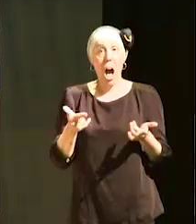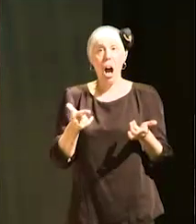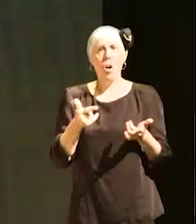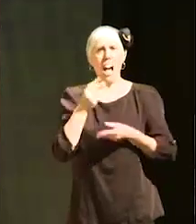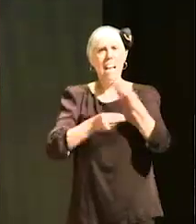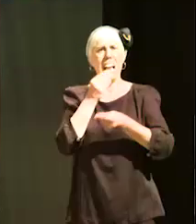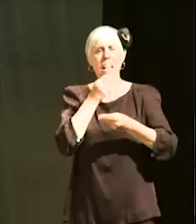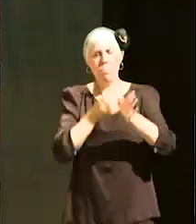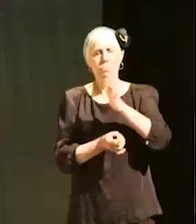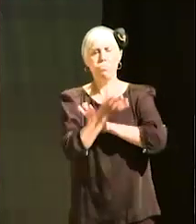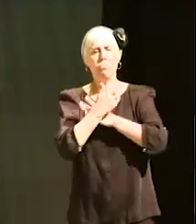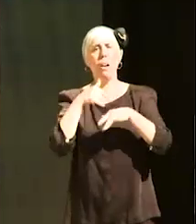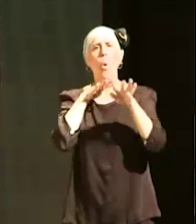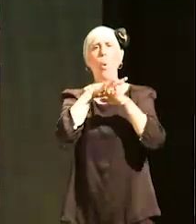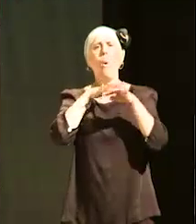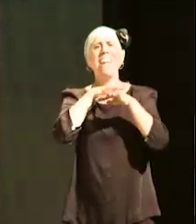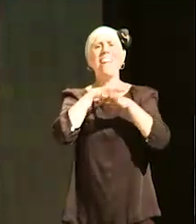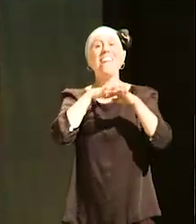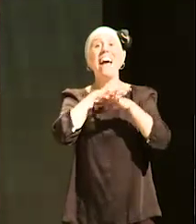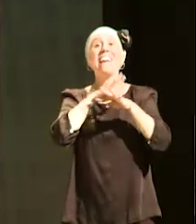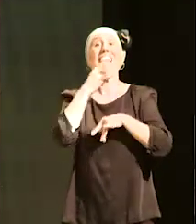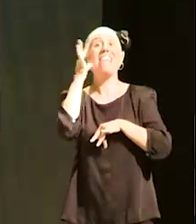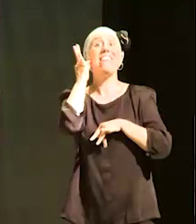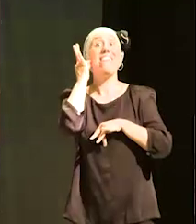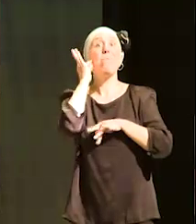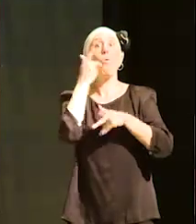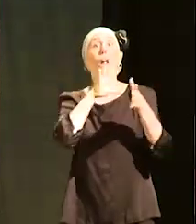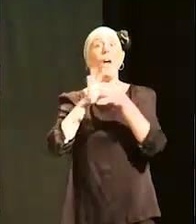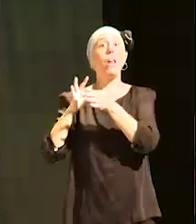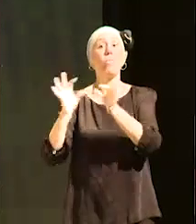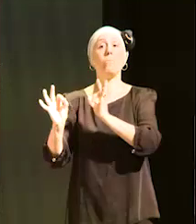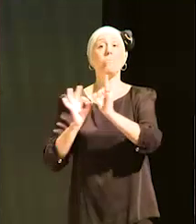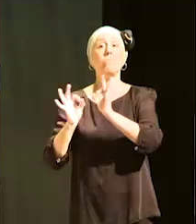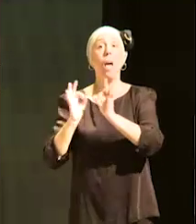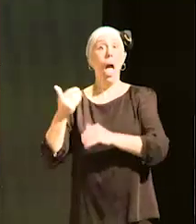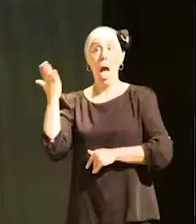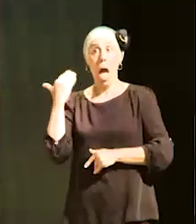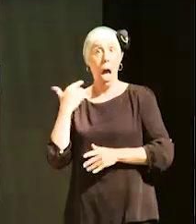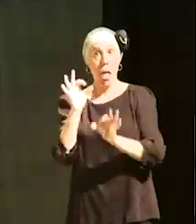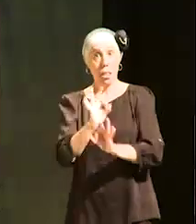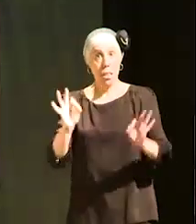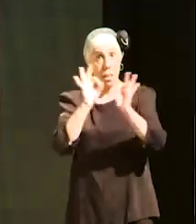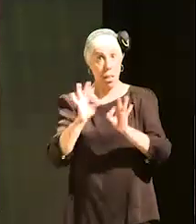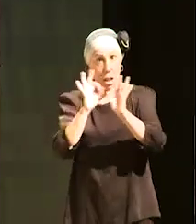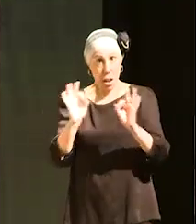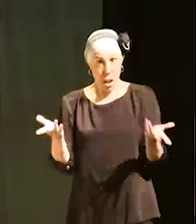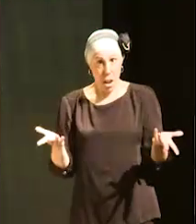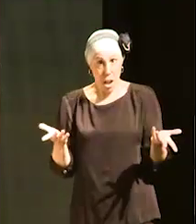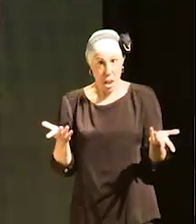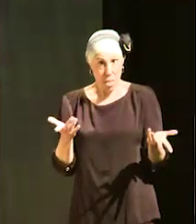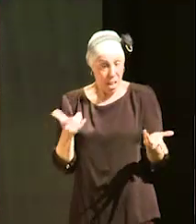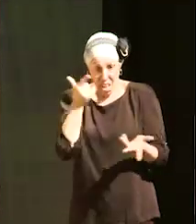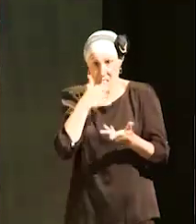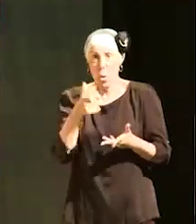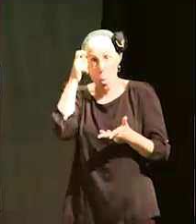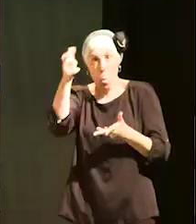conformando una red de mujeres de la escena pero no la había no la había imagínense los individuos que quedamos o sea es un cuerpo es